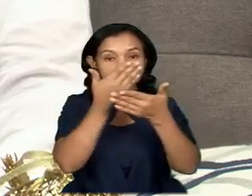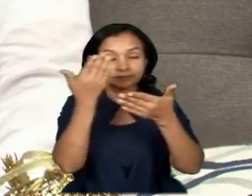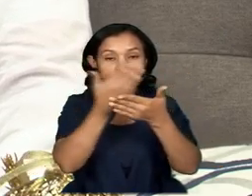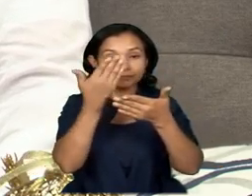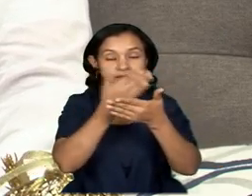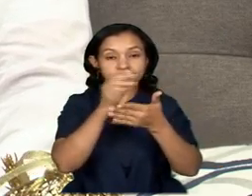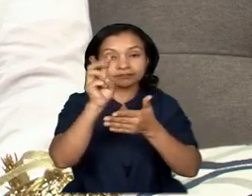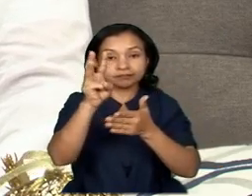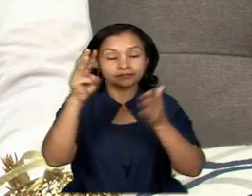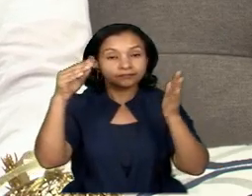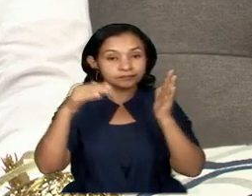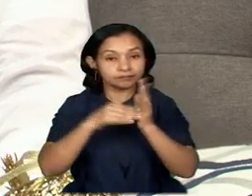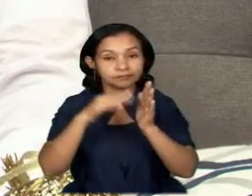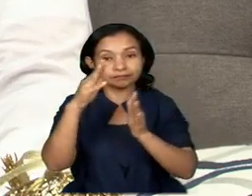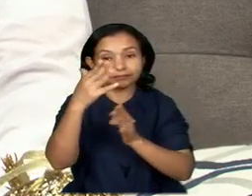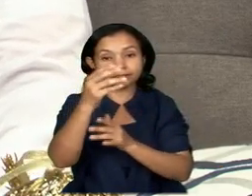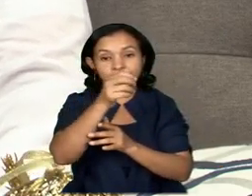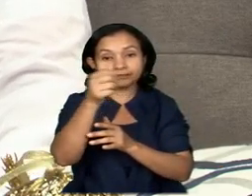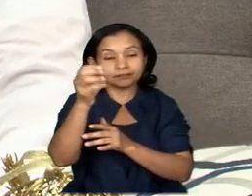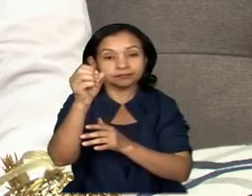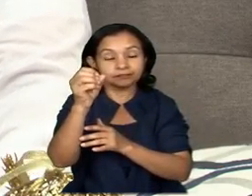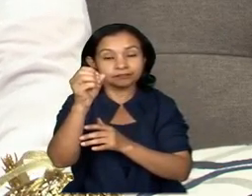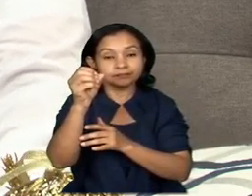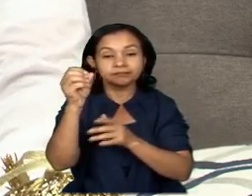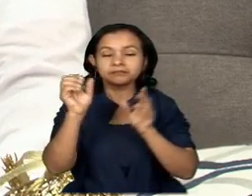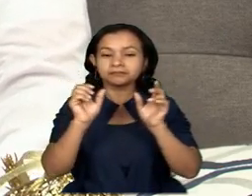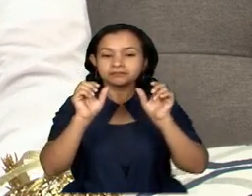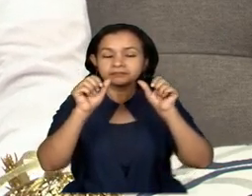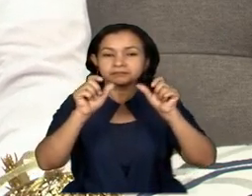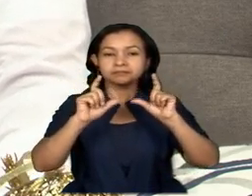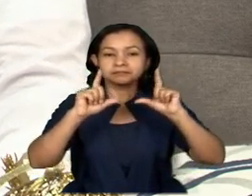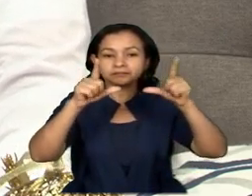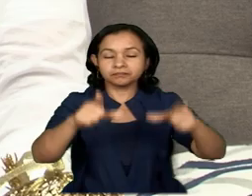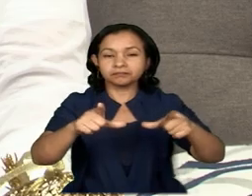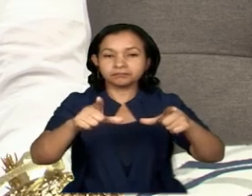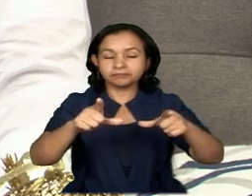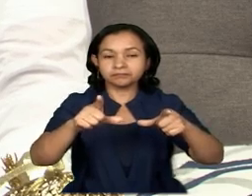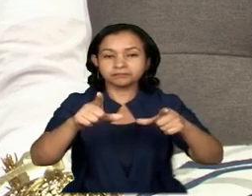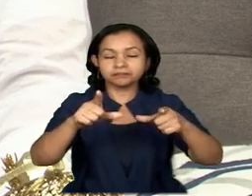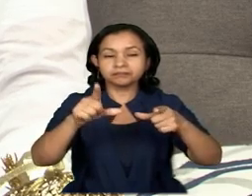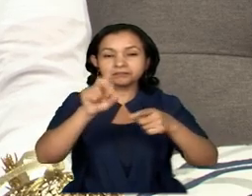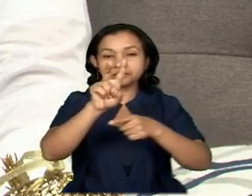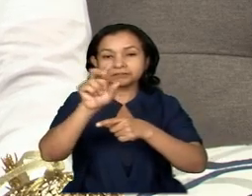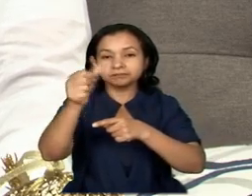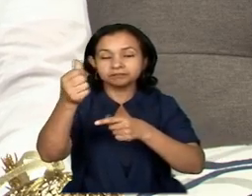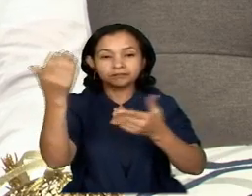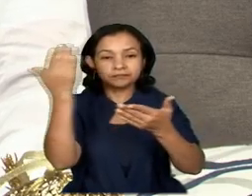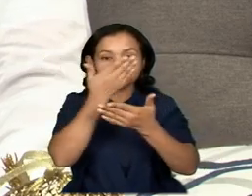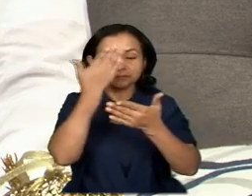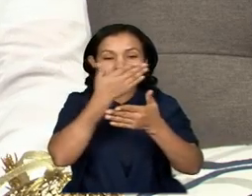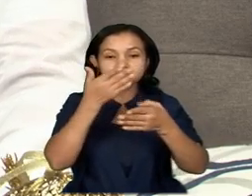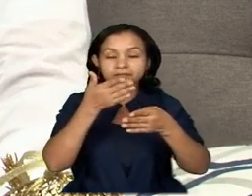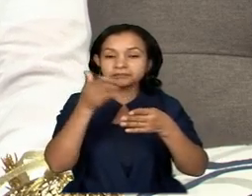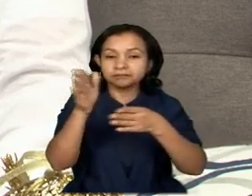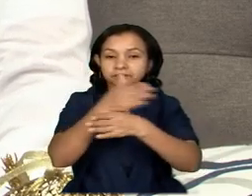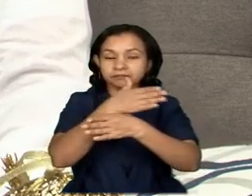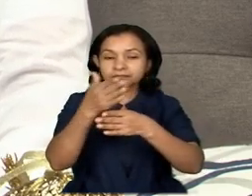ellas, 3.960 cupos en 26 carreras técnicas del INATEC, 700 cupos en las escuelas